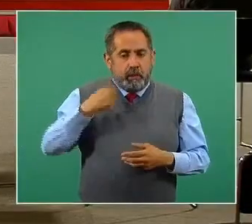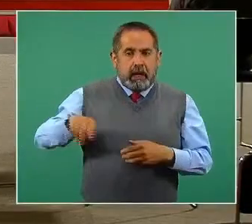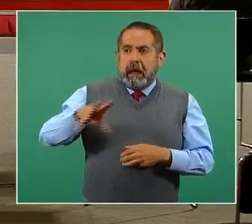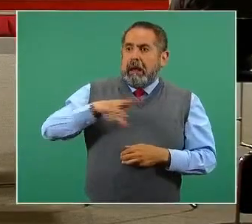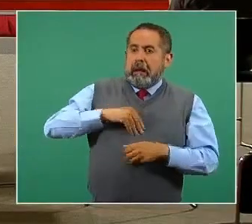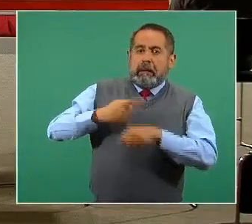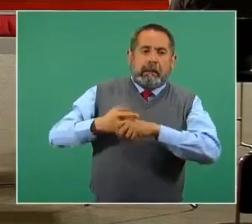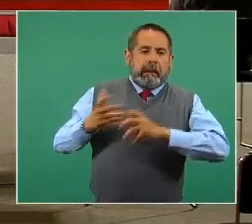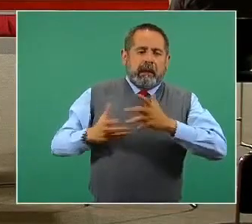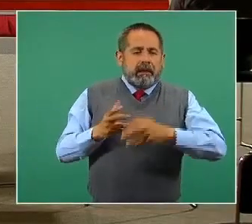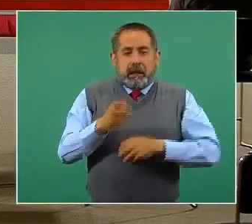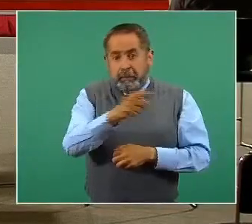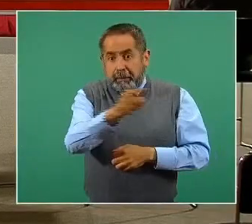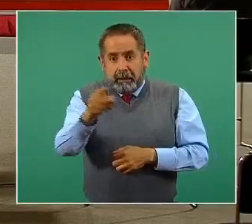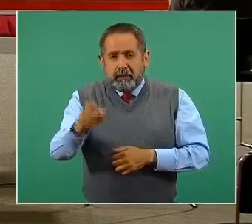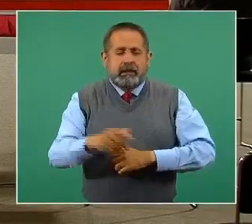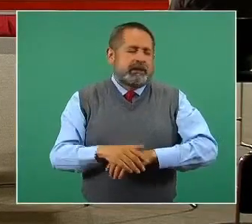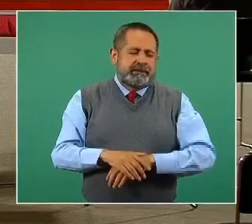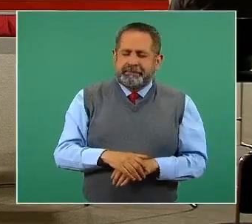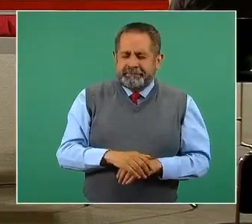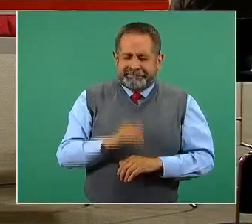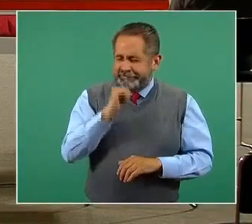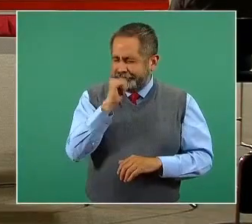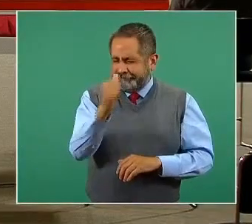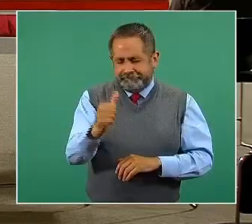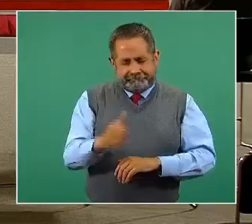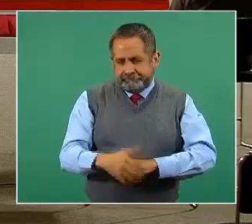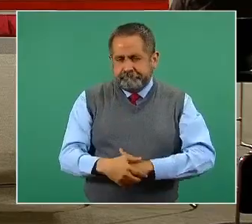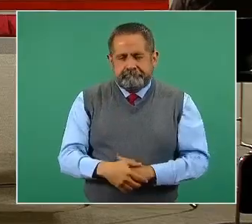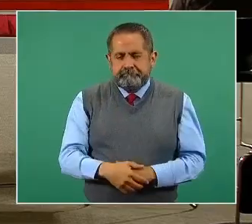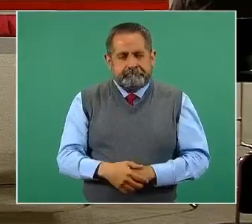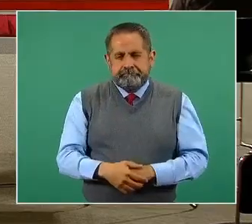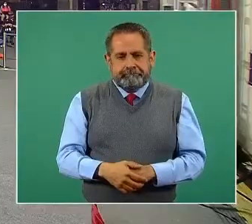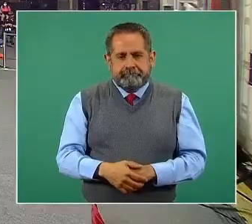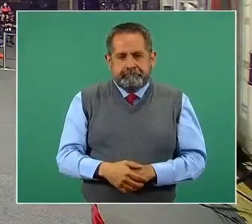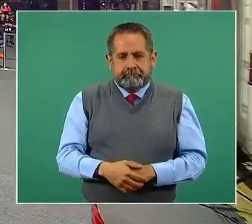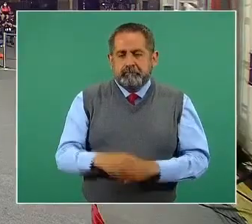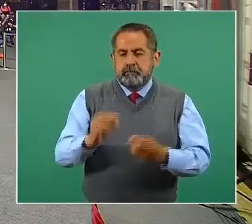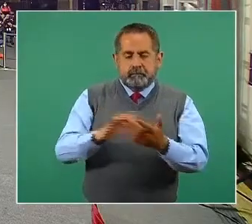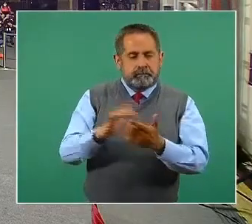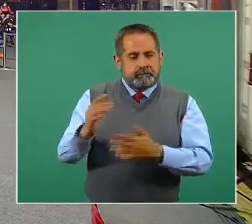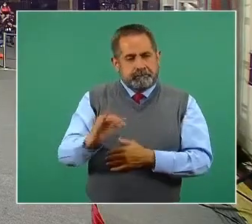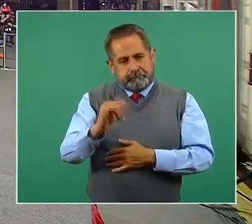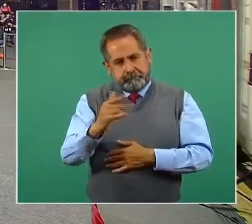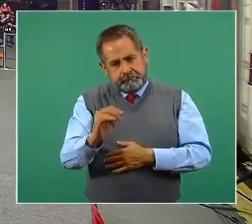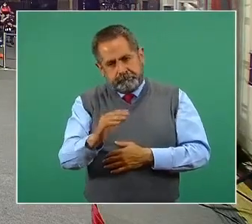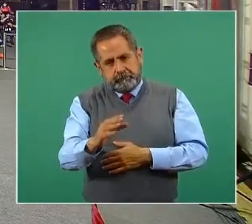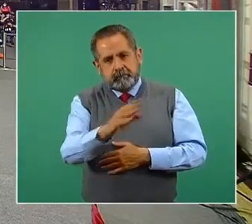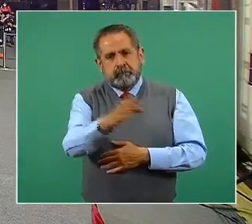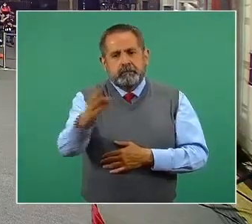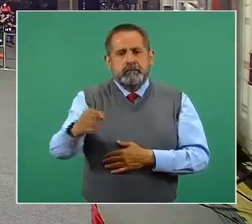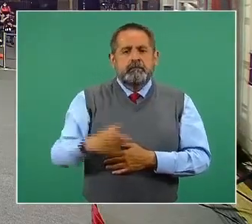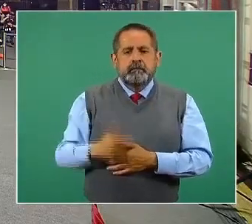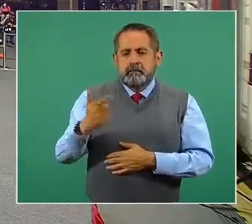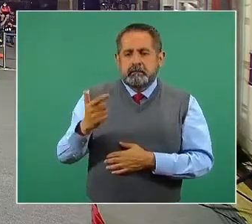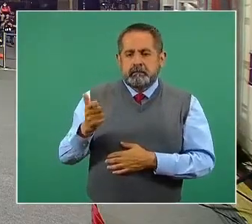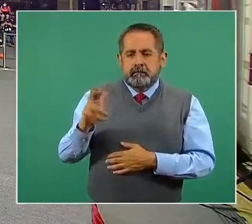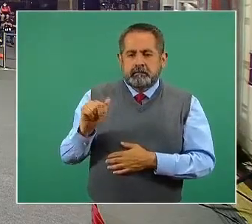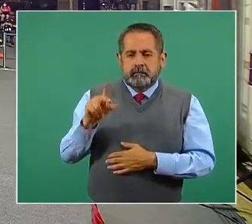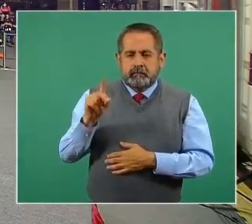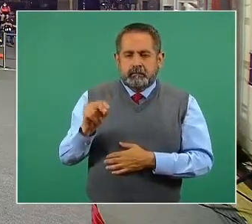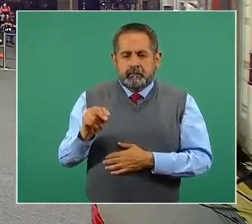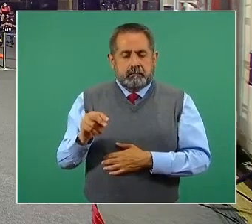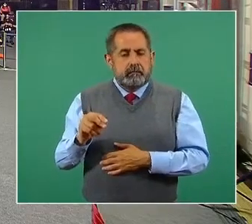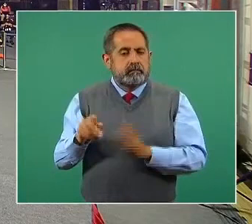y que podría afectarle a usted o a un familiar. Muchas gracias, Ignacio de Alba. Por favor, Gerardo Suárez, El